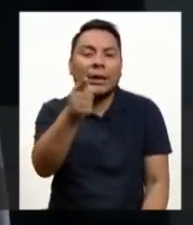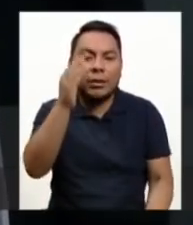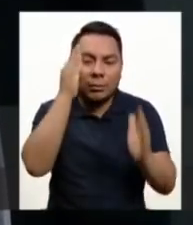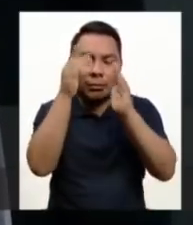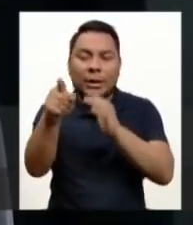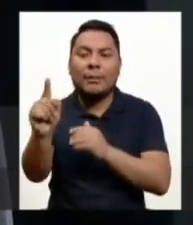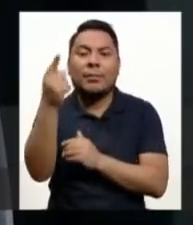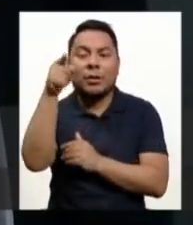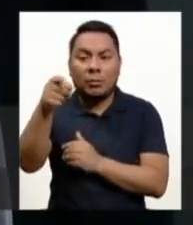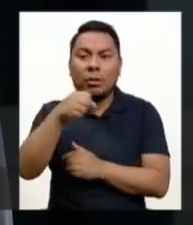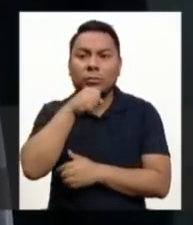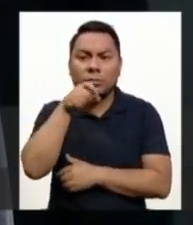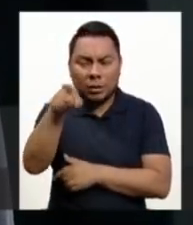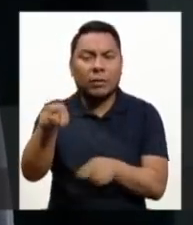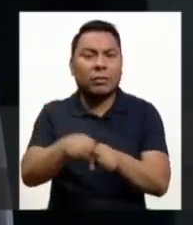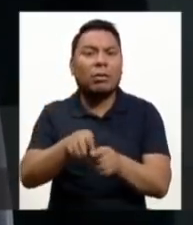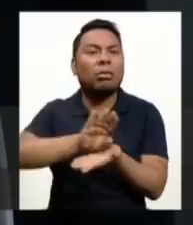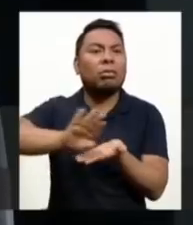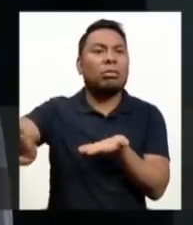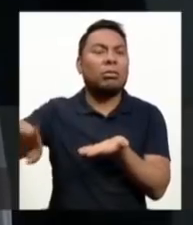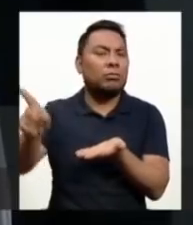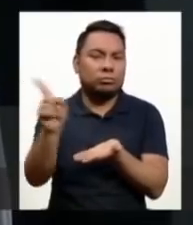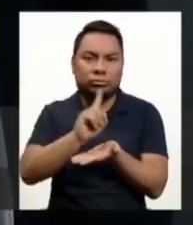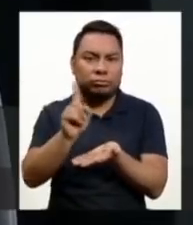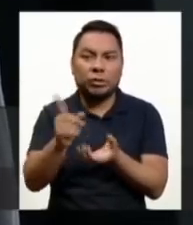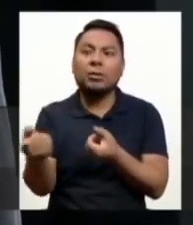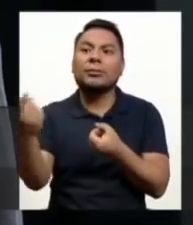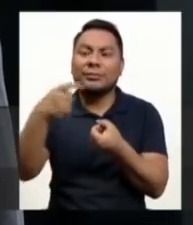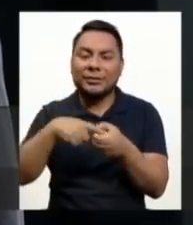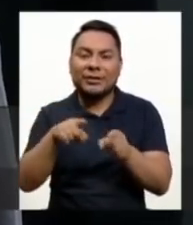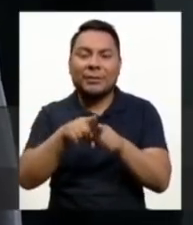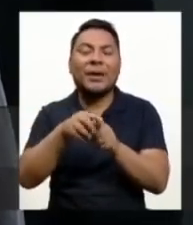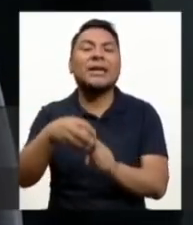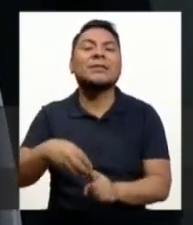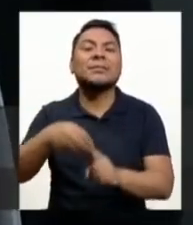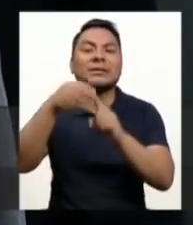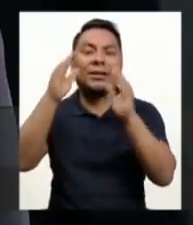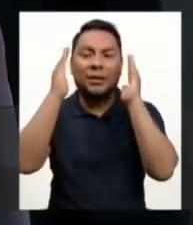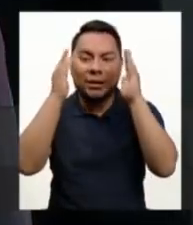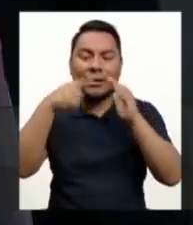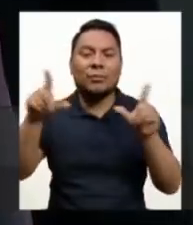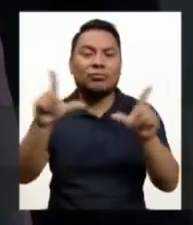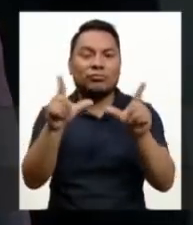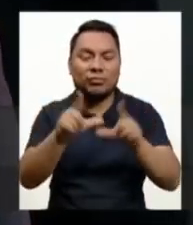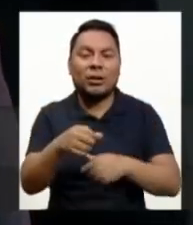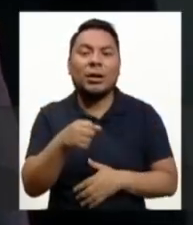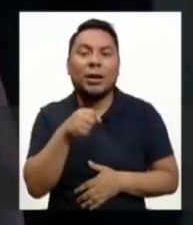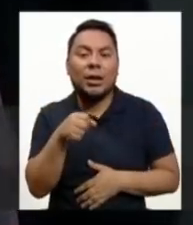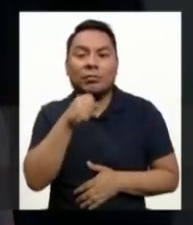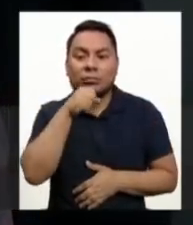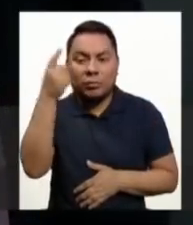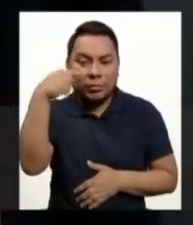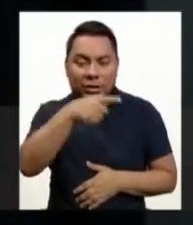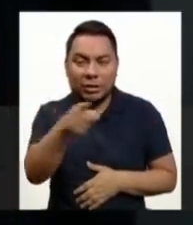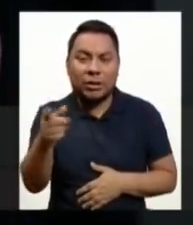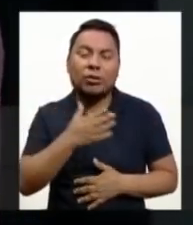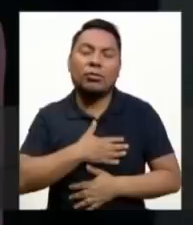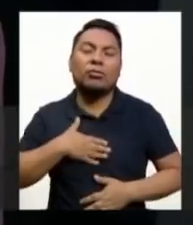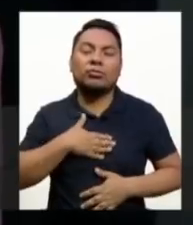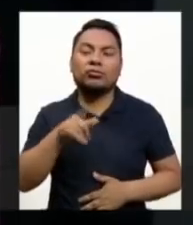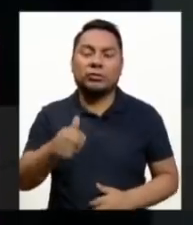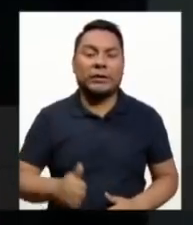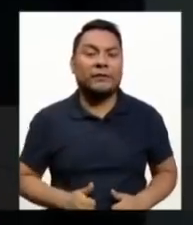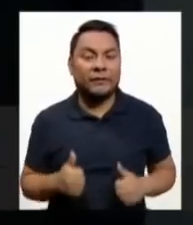que ser adulto mayor no es sinónimo de muerte, sino de plenitud, de madurez y de una época para gozar mejor de la